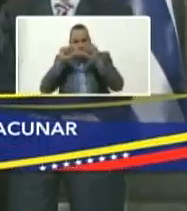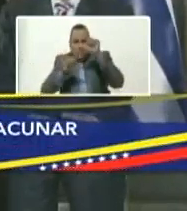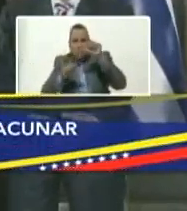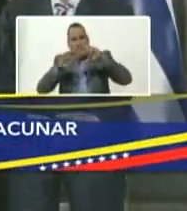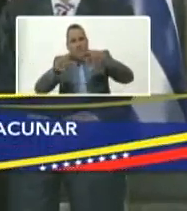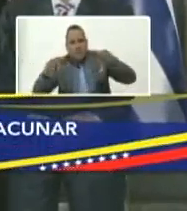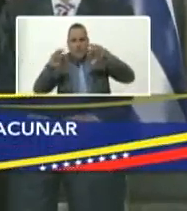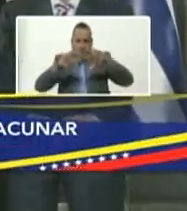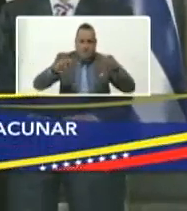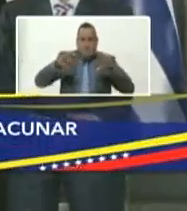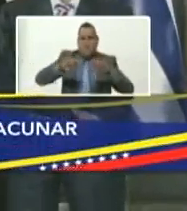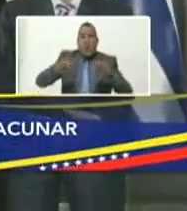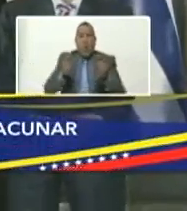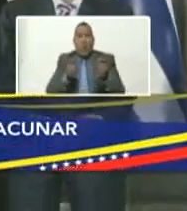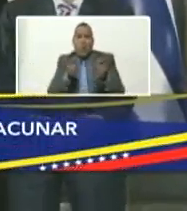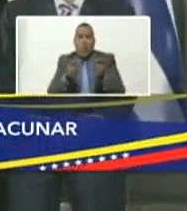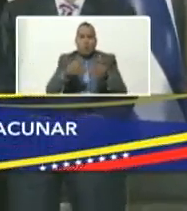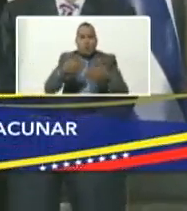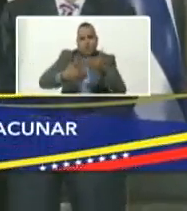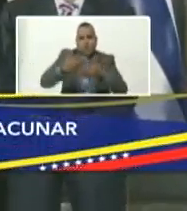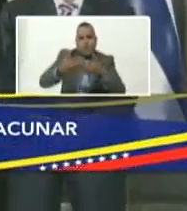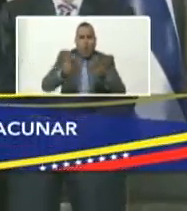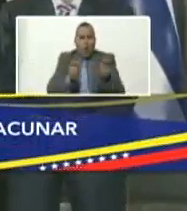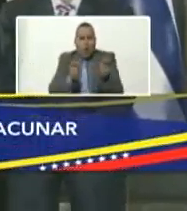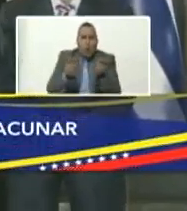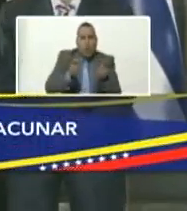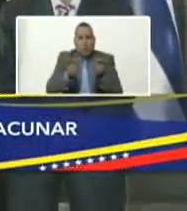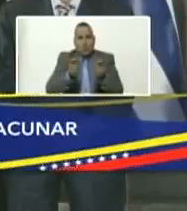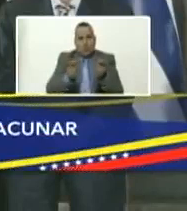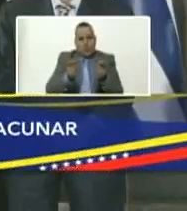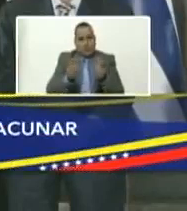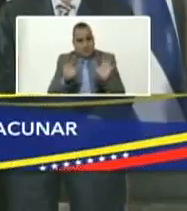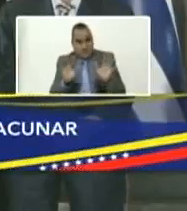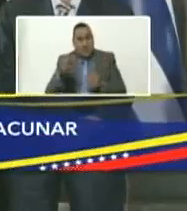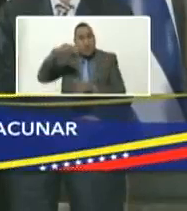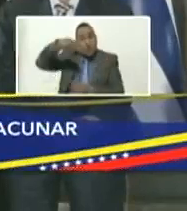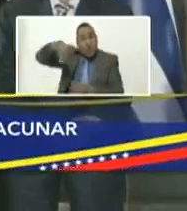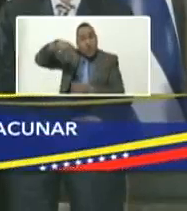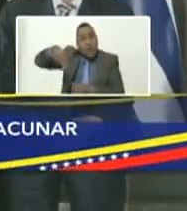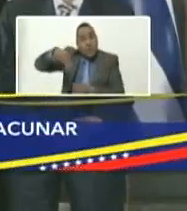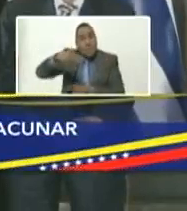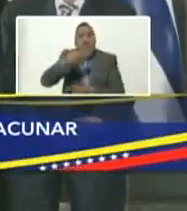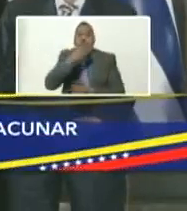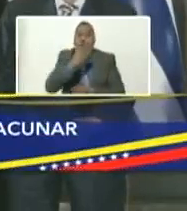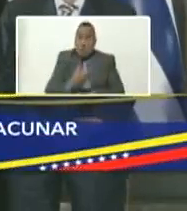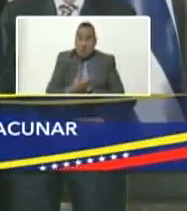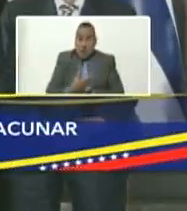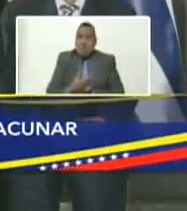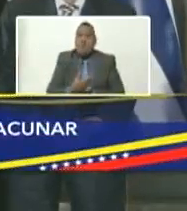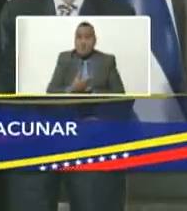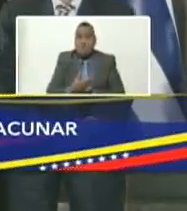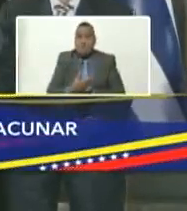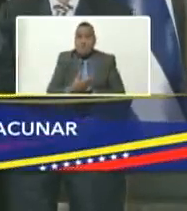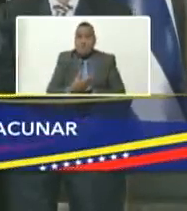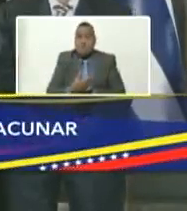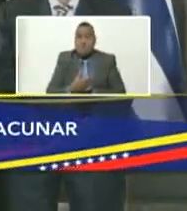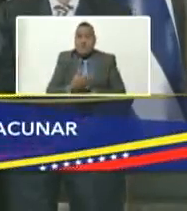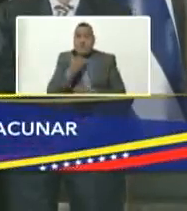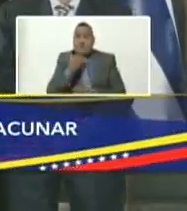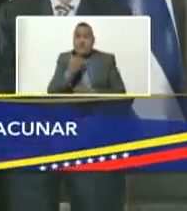Avanzar en el control, con el objetivo de que noviembre y diciembre sean 2 meses de fin de